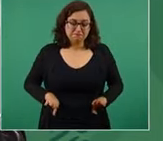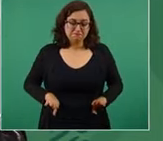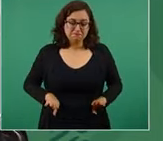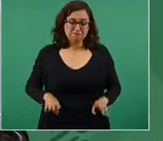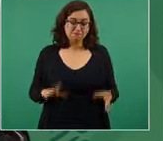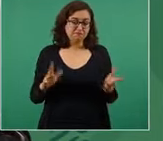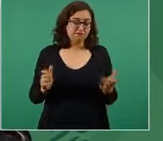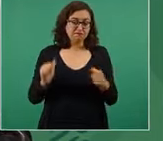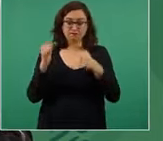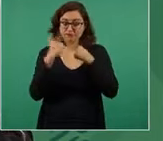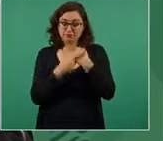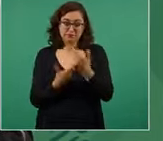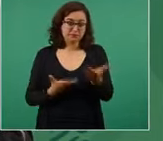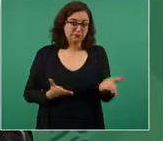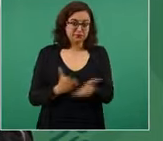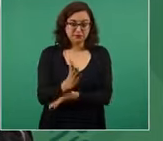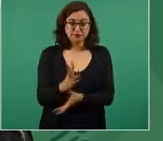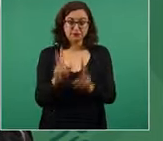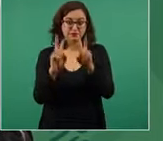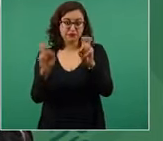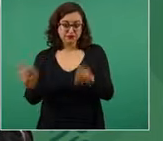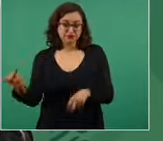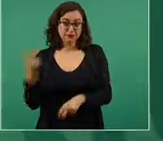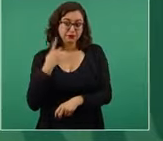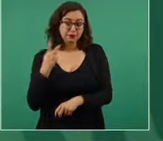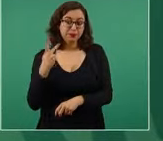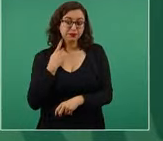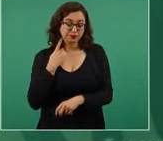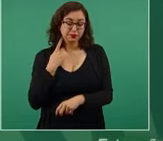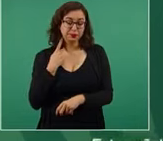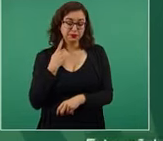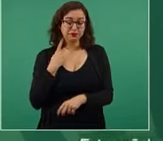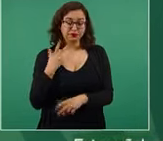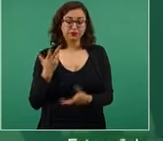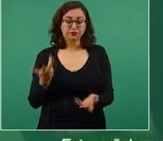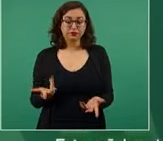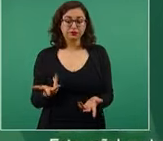en asuntos políticos del país.